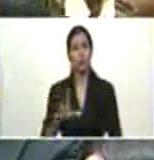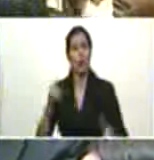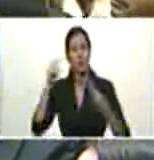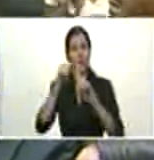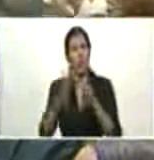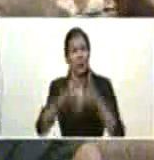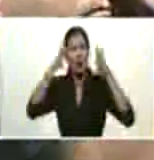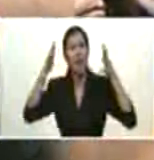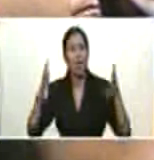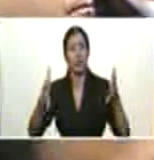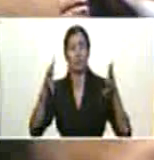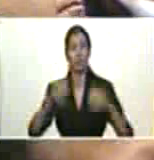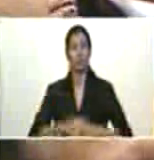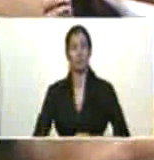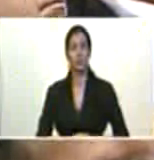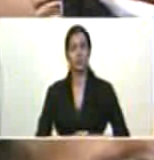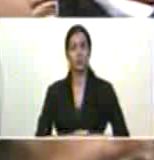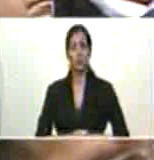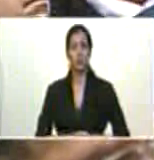metas